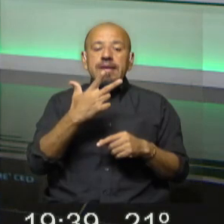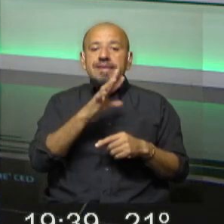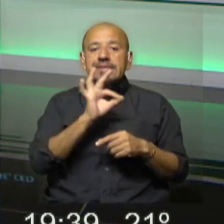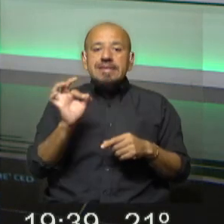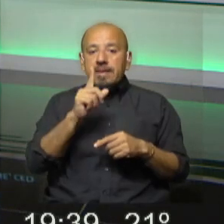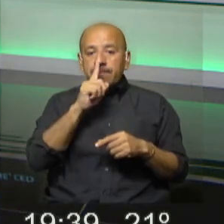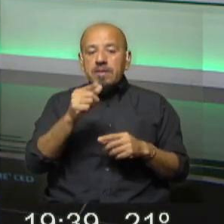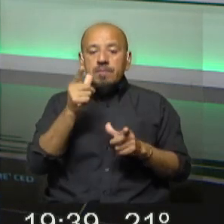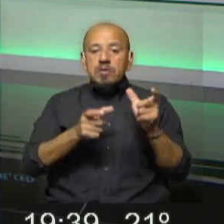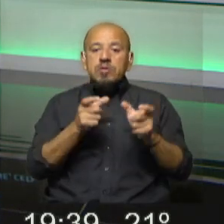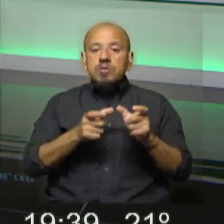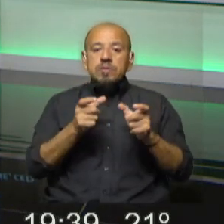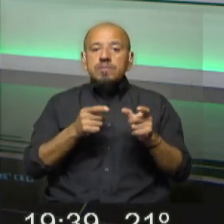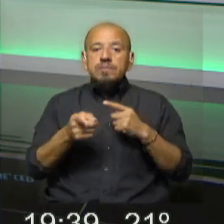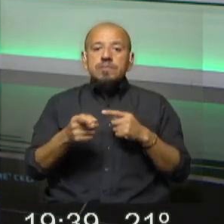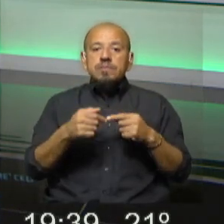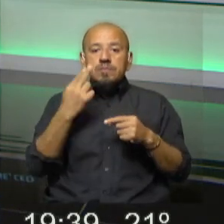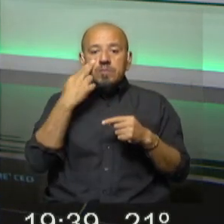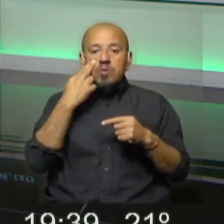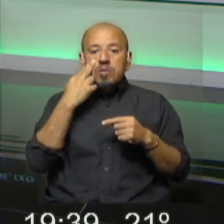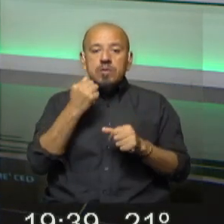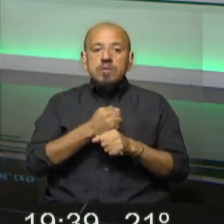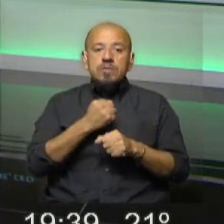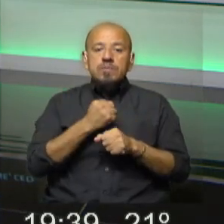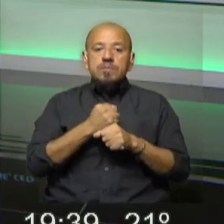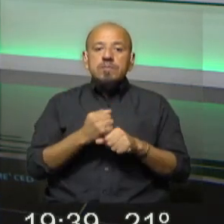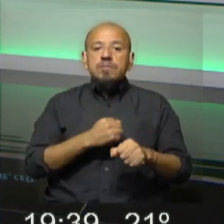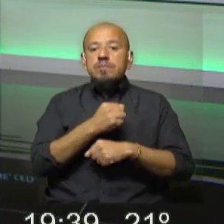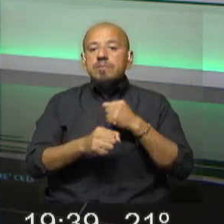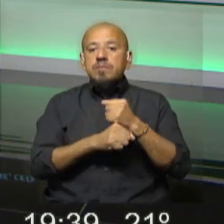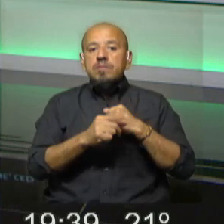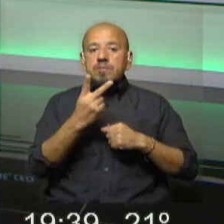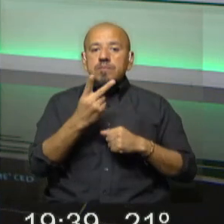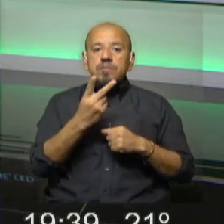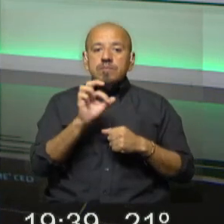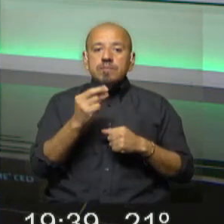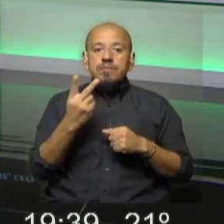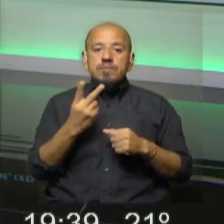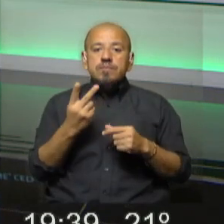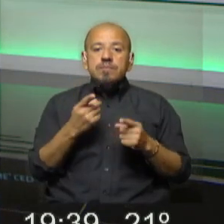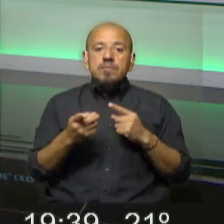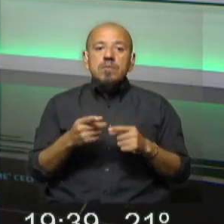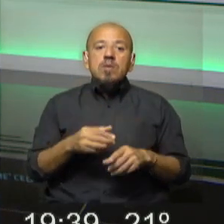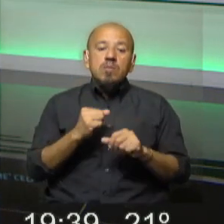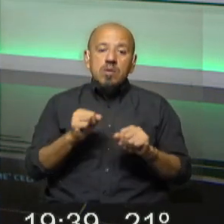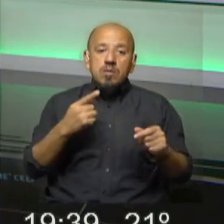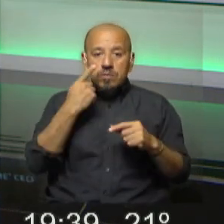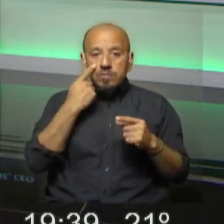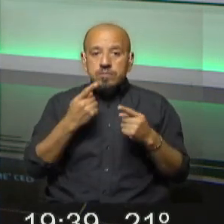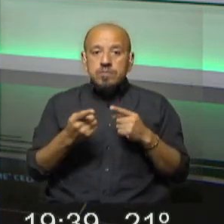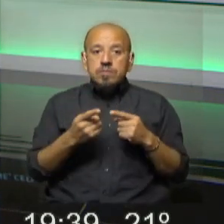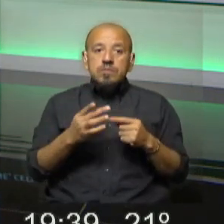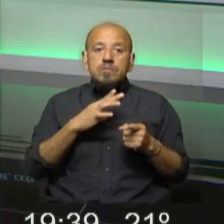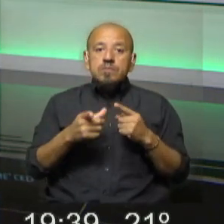personas continuaron enfrentando problemas de empleo en el año 2022. ¿Sí? Eso es un poco lo que podemos analizar, ¿sí?